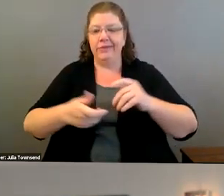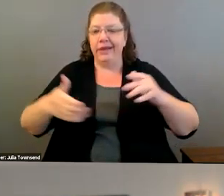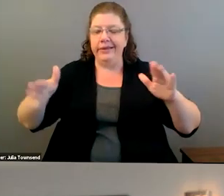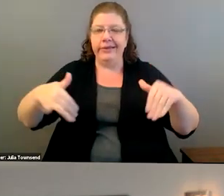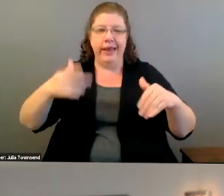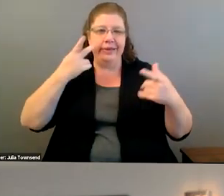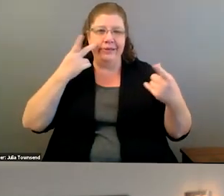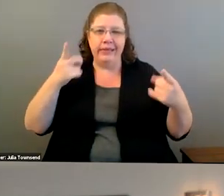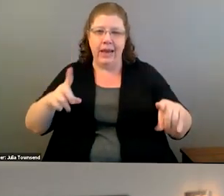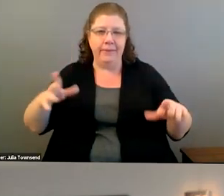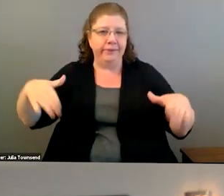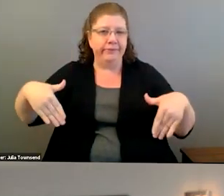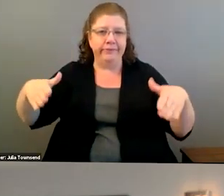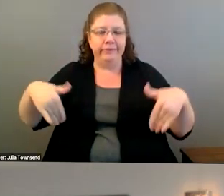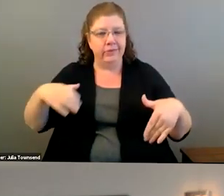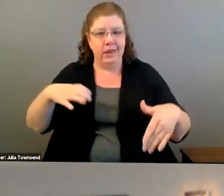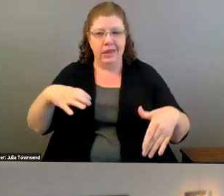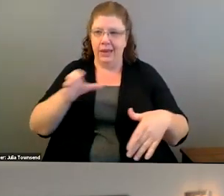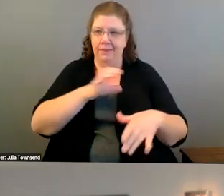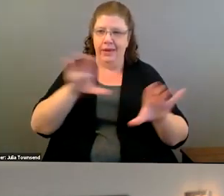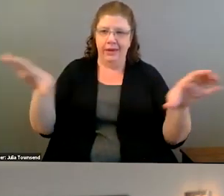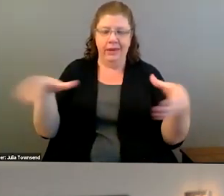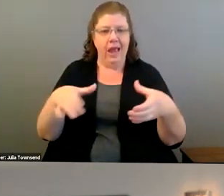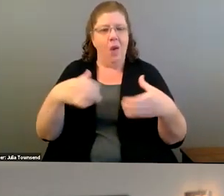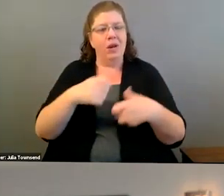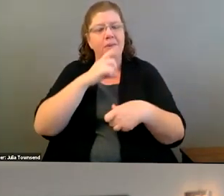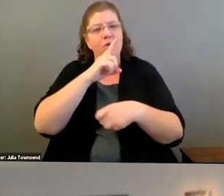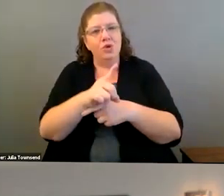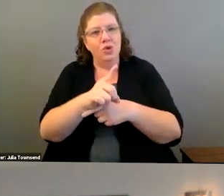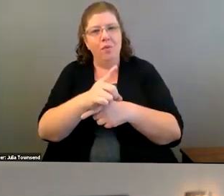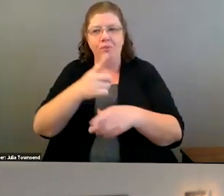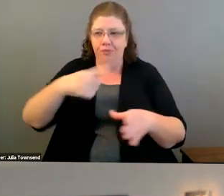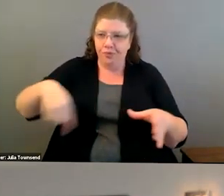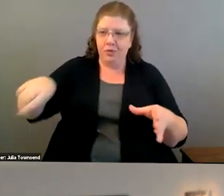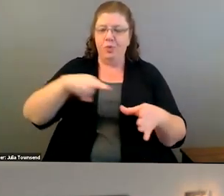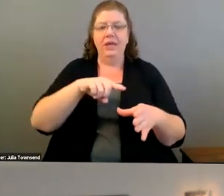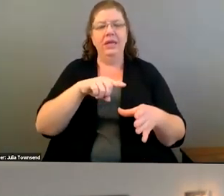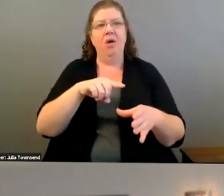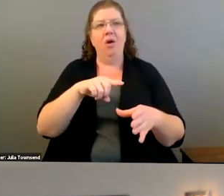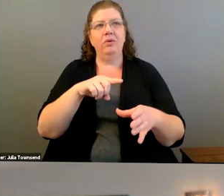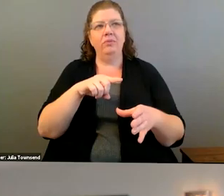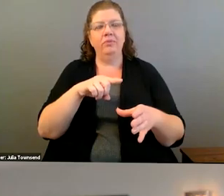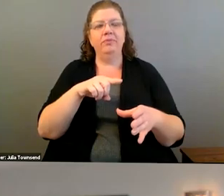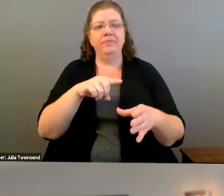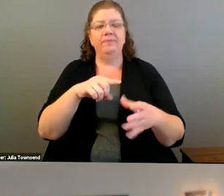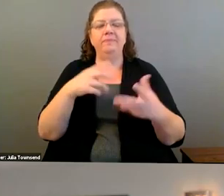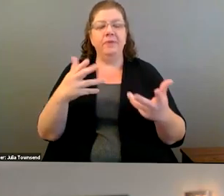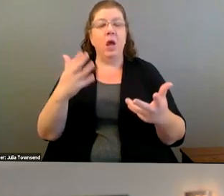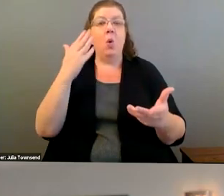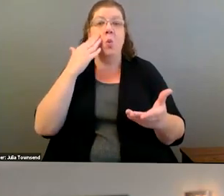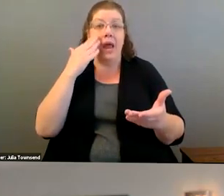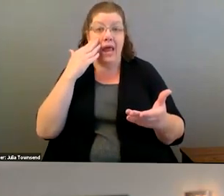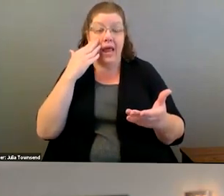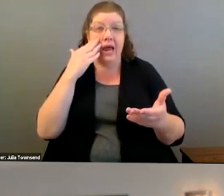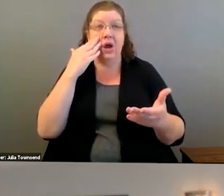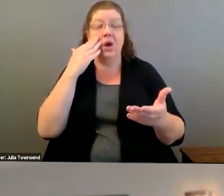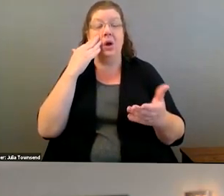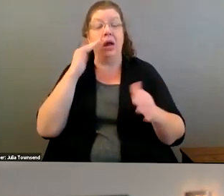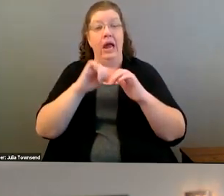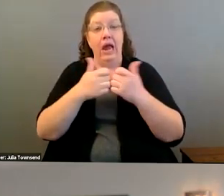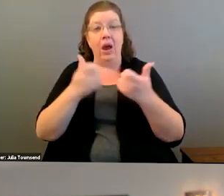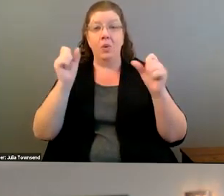he visto esto para nada en el comité y me quiero asegurar que nosotros estamos siendo tenemos conciencia